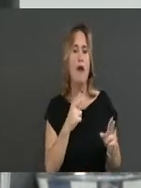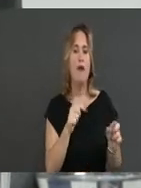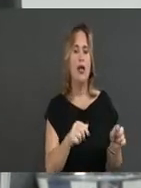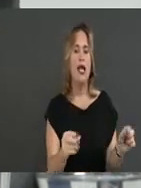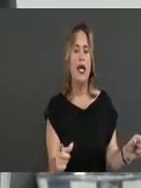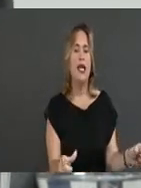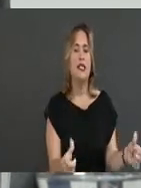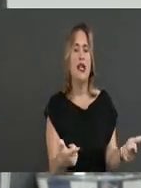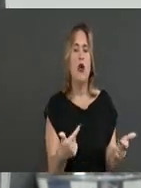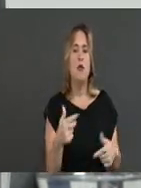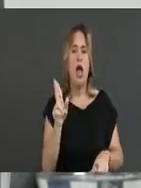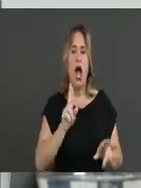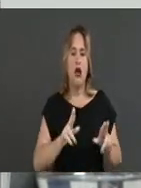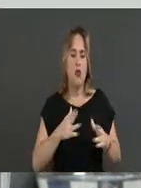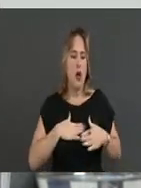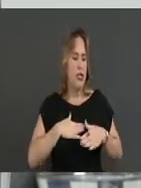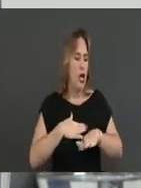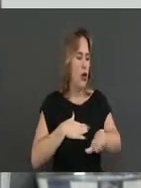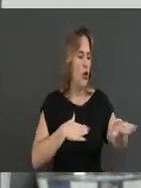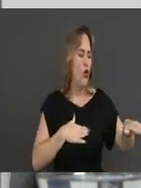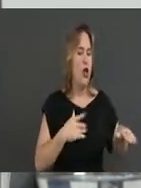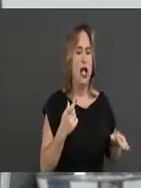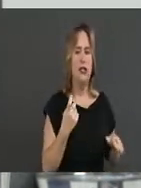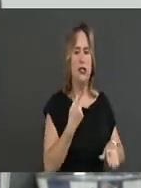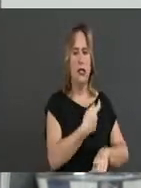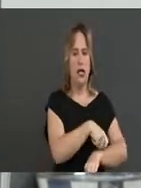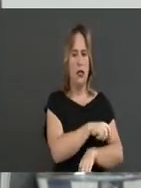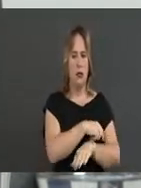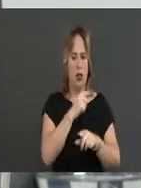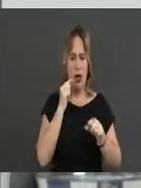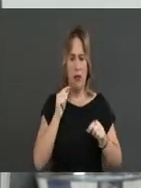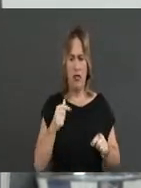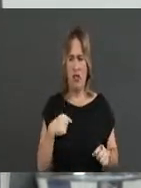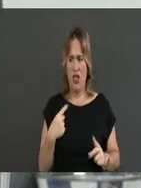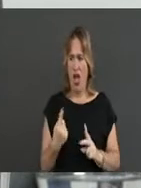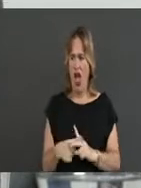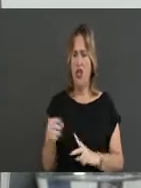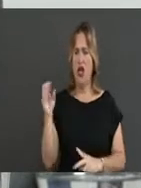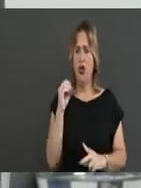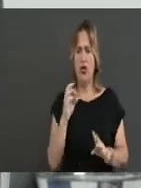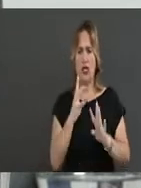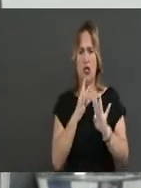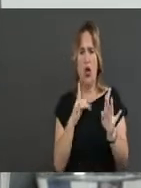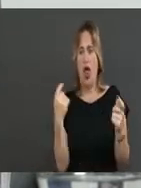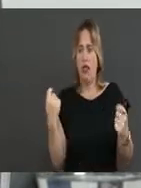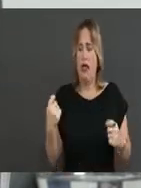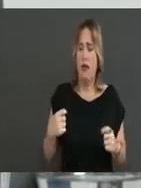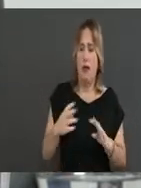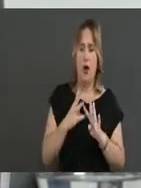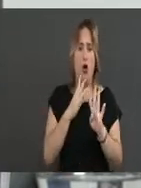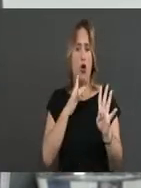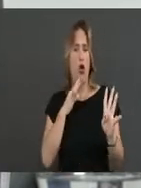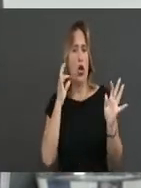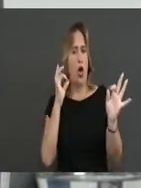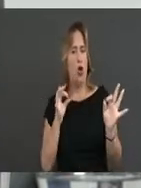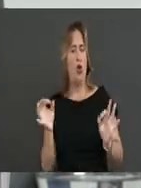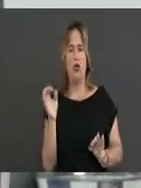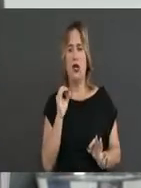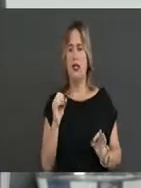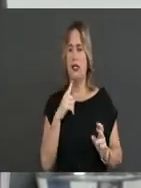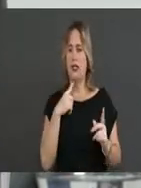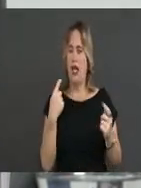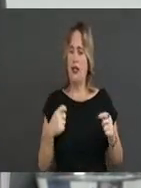que esté en correspondencia con la necesidad. Si las personas demandan que se organicen las colas, tenemos que organizar las colas. Y tiene